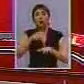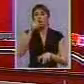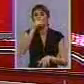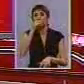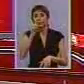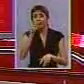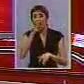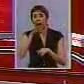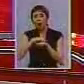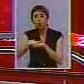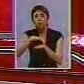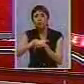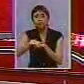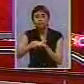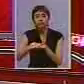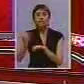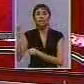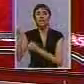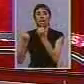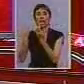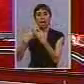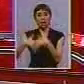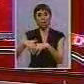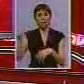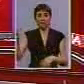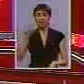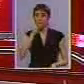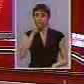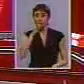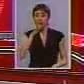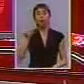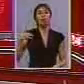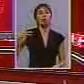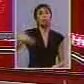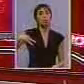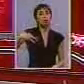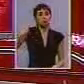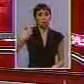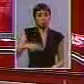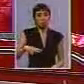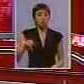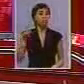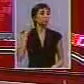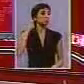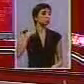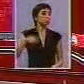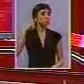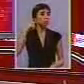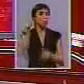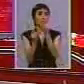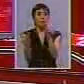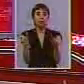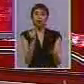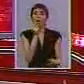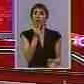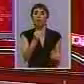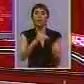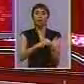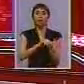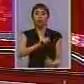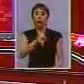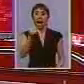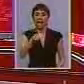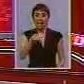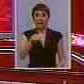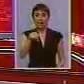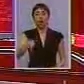servidas. La empresa sanitaria de propiedad municipal no escuchó sus reclamos hasta que los afectados denunciaron esta situación a nuestro canal. Esta mañana el